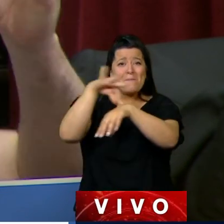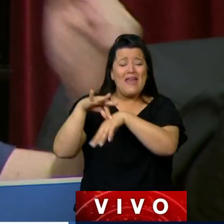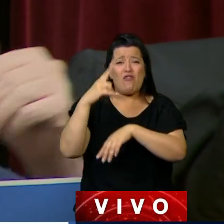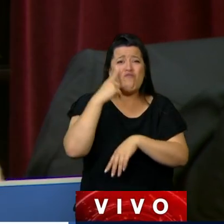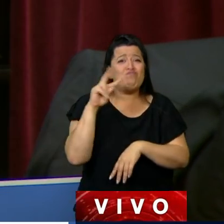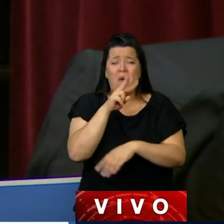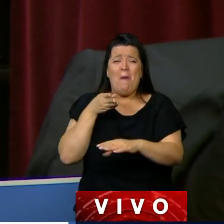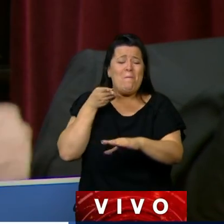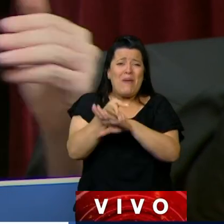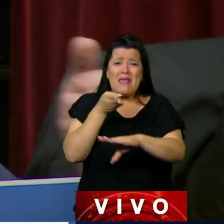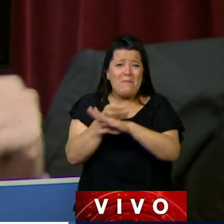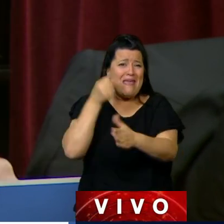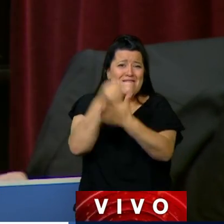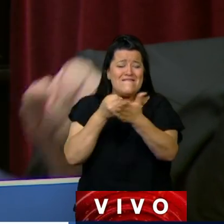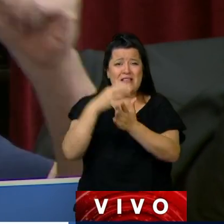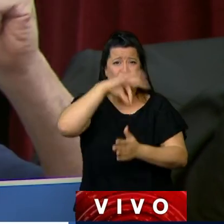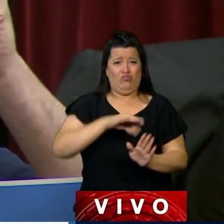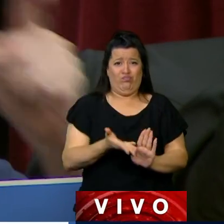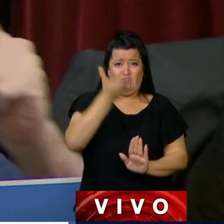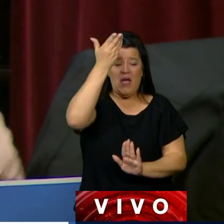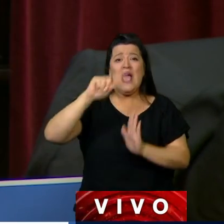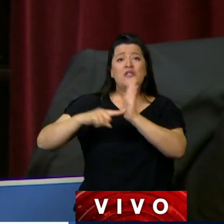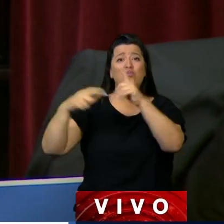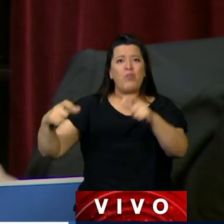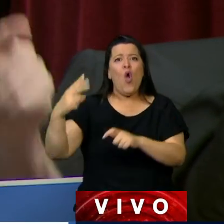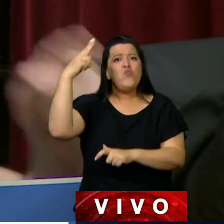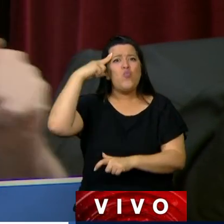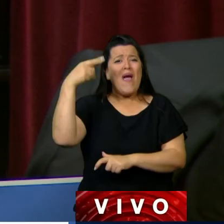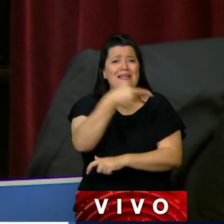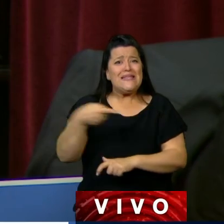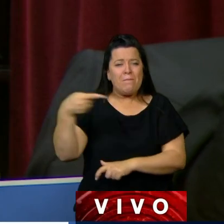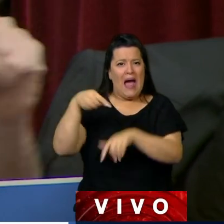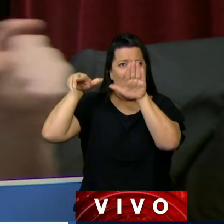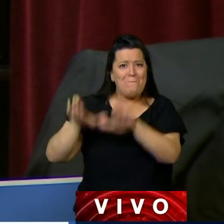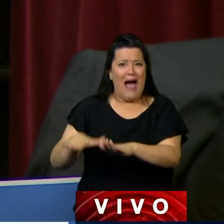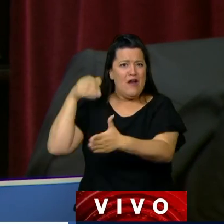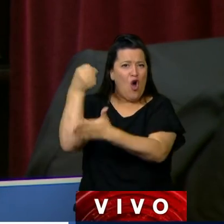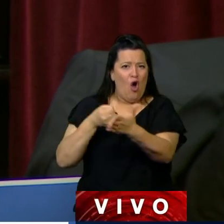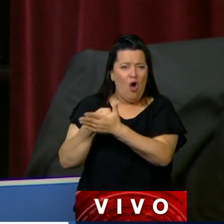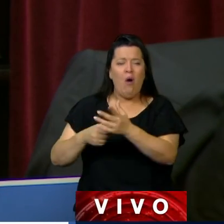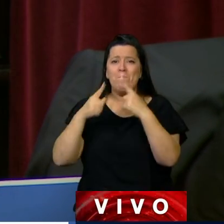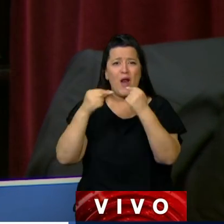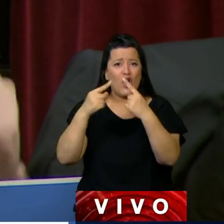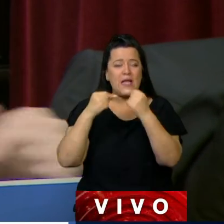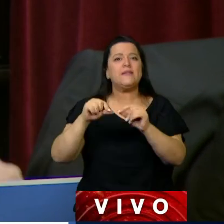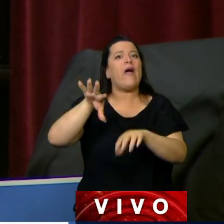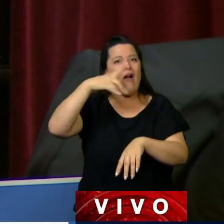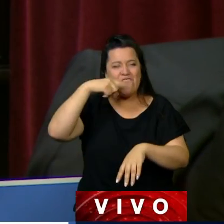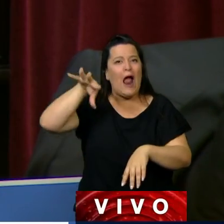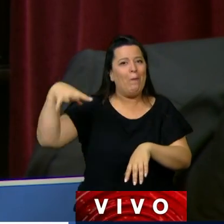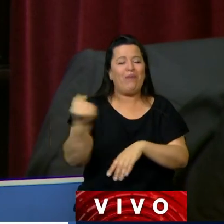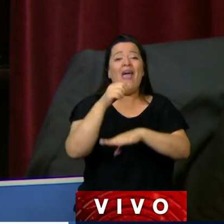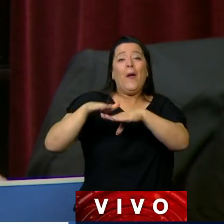por un aumento de salario. En la Ciudad de Buenos Aires, después de 9 semanas de paro, de lucha, los residentes consiguieron un salario